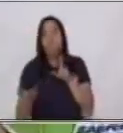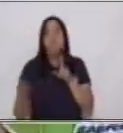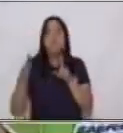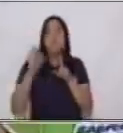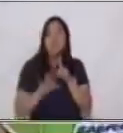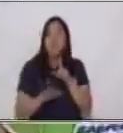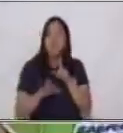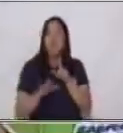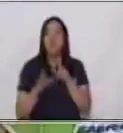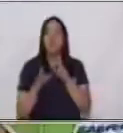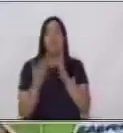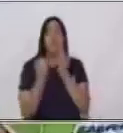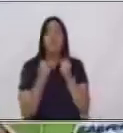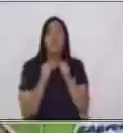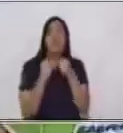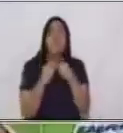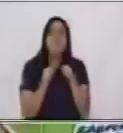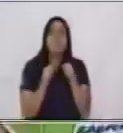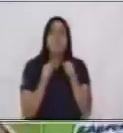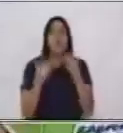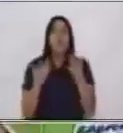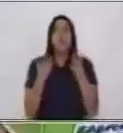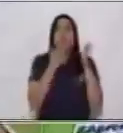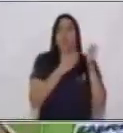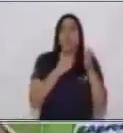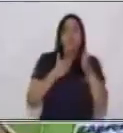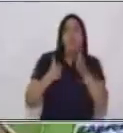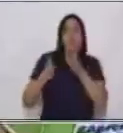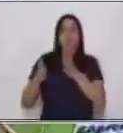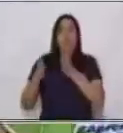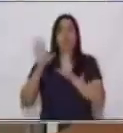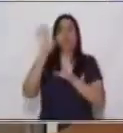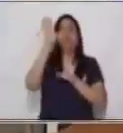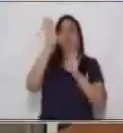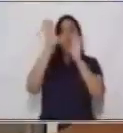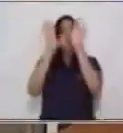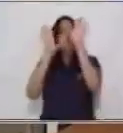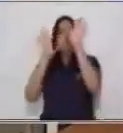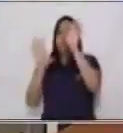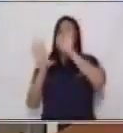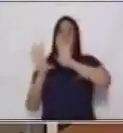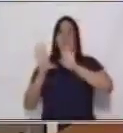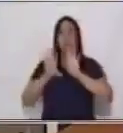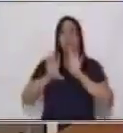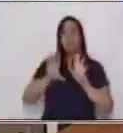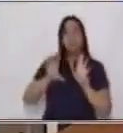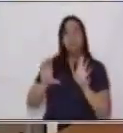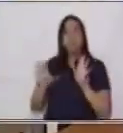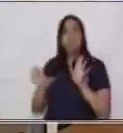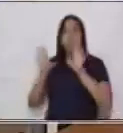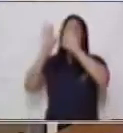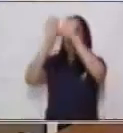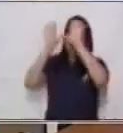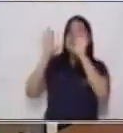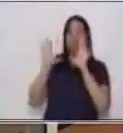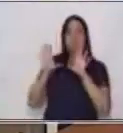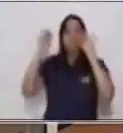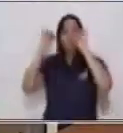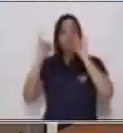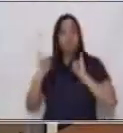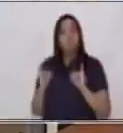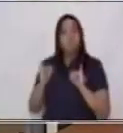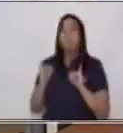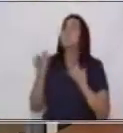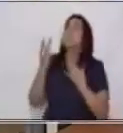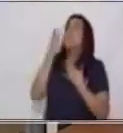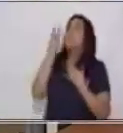esquema. Un esquema es ordenar lo subrayado y lo anotado y colocarlo en una forma gráfica. ¿Para qué? Para